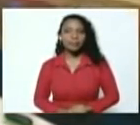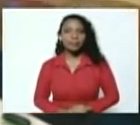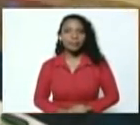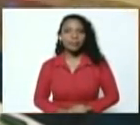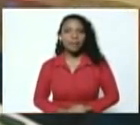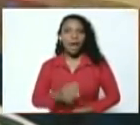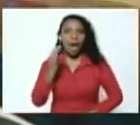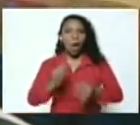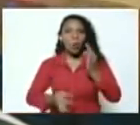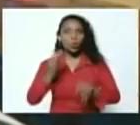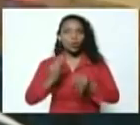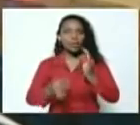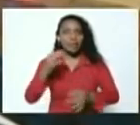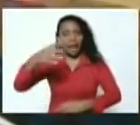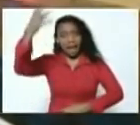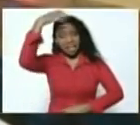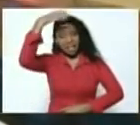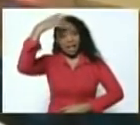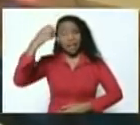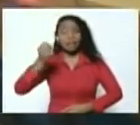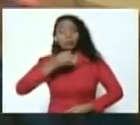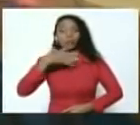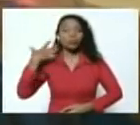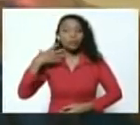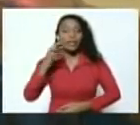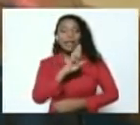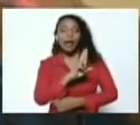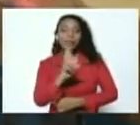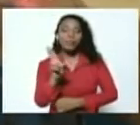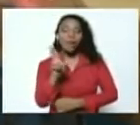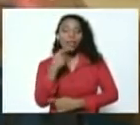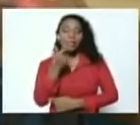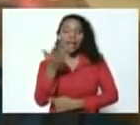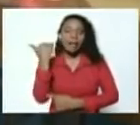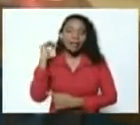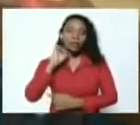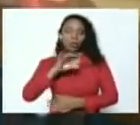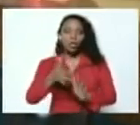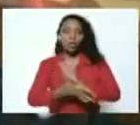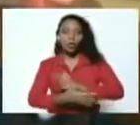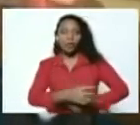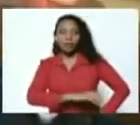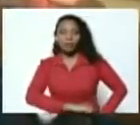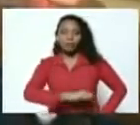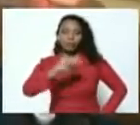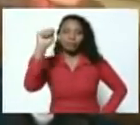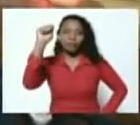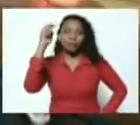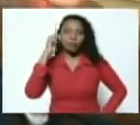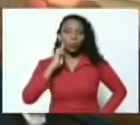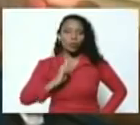La justicia, la reina de las virtudes republicanas, decía nuestro libertador Simón Bolívar.